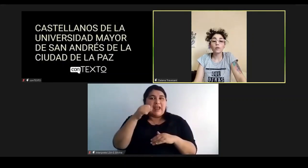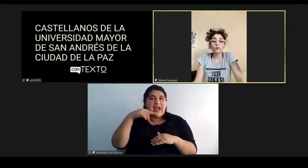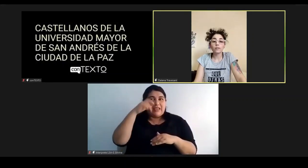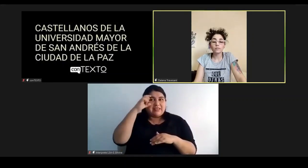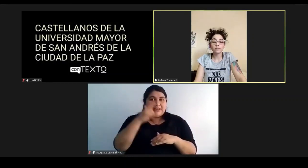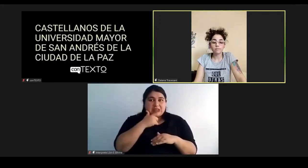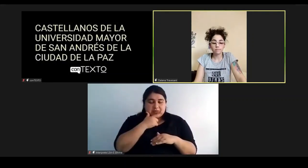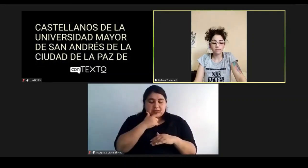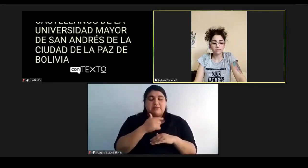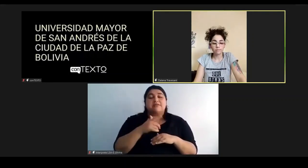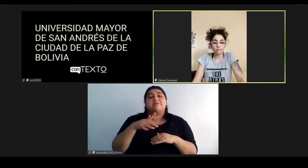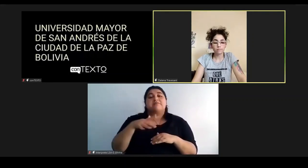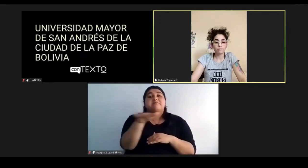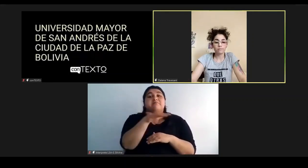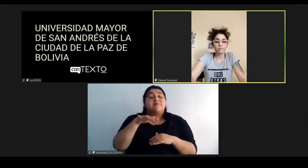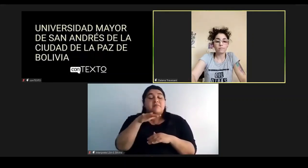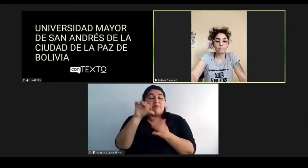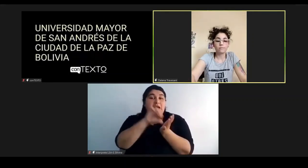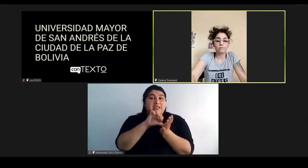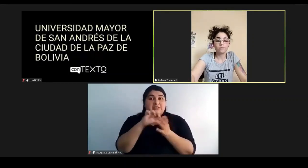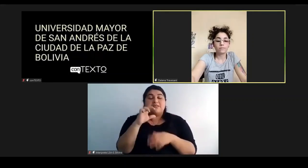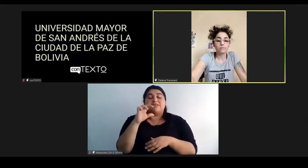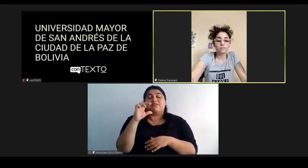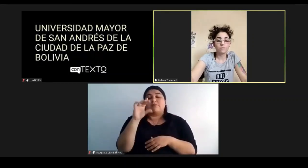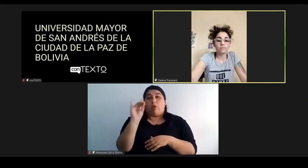de Bolivia.